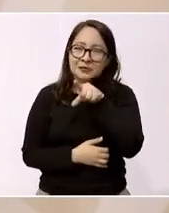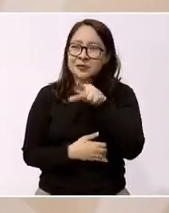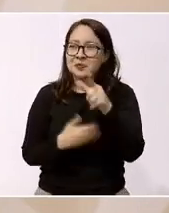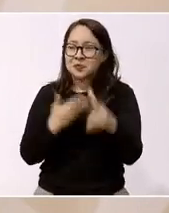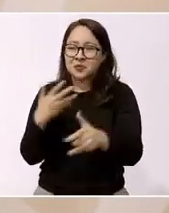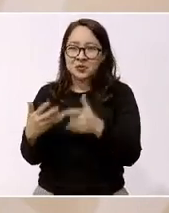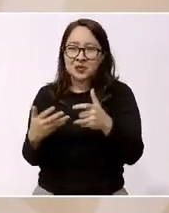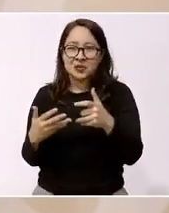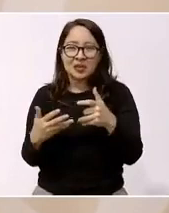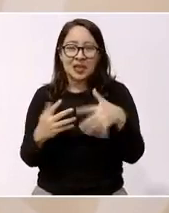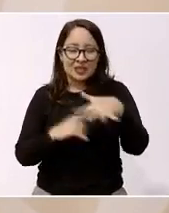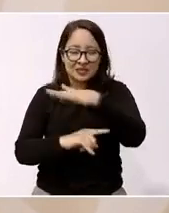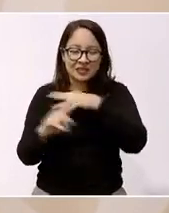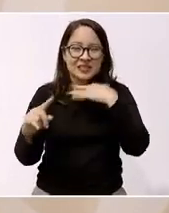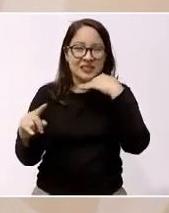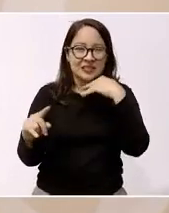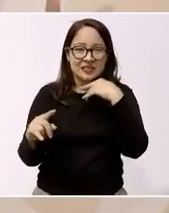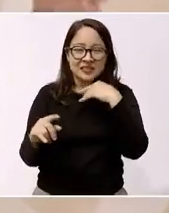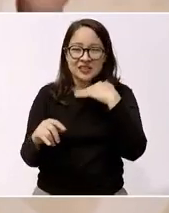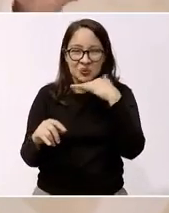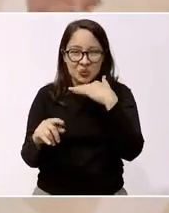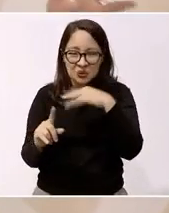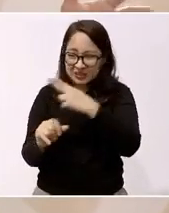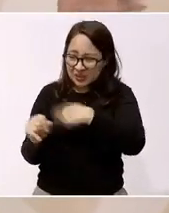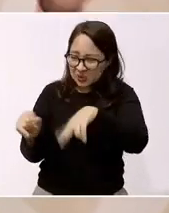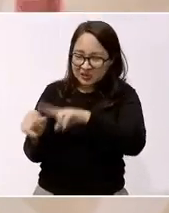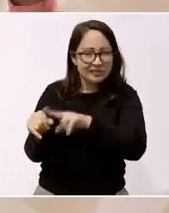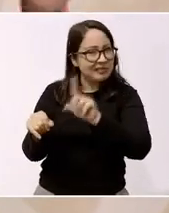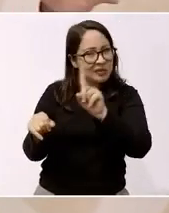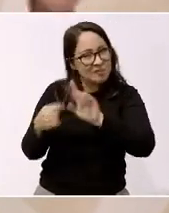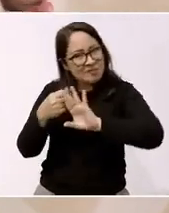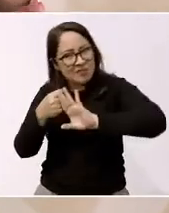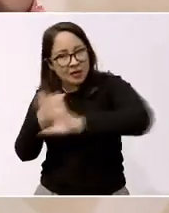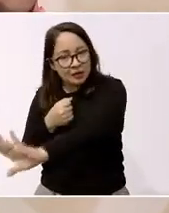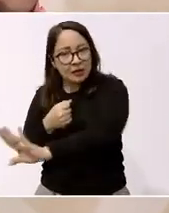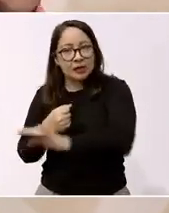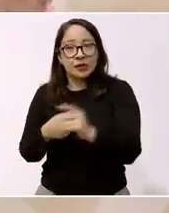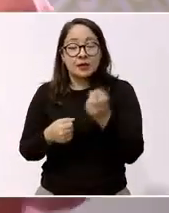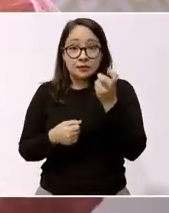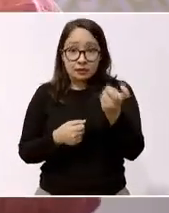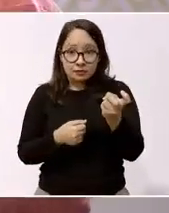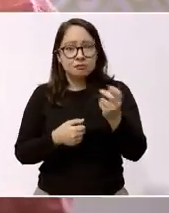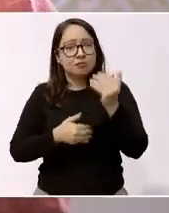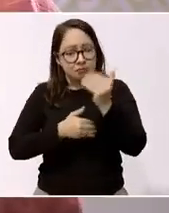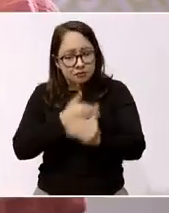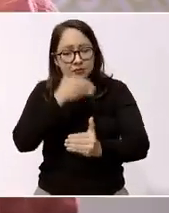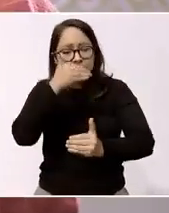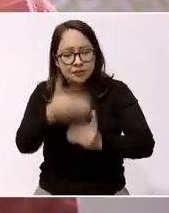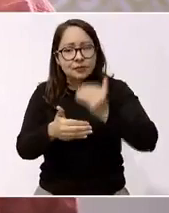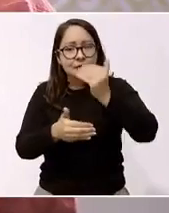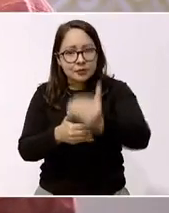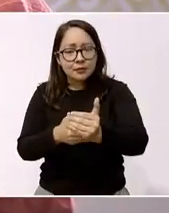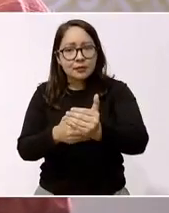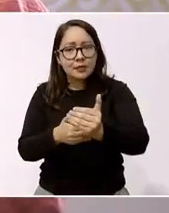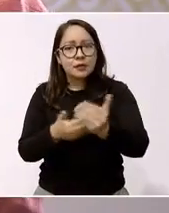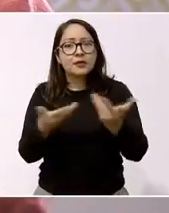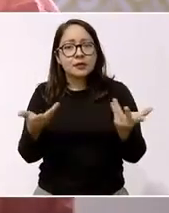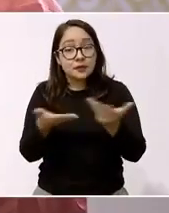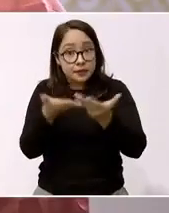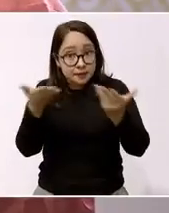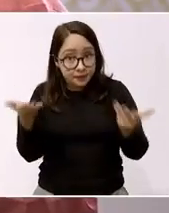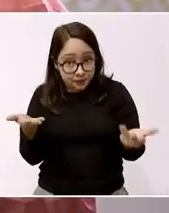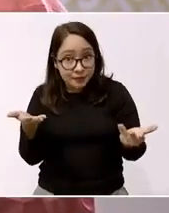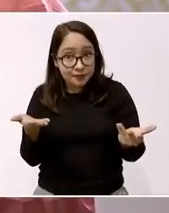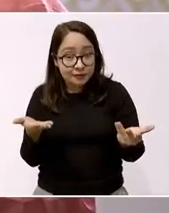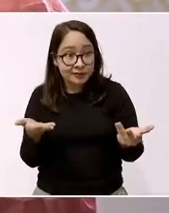dejar de contaminar. Todo esto se está logrando y esto nos permite que ahora,